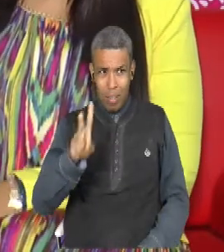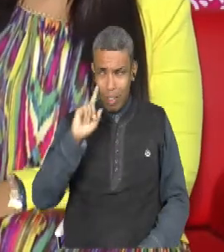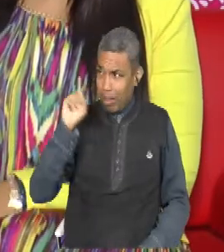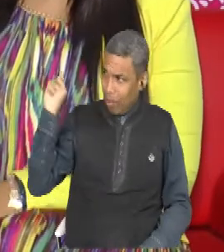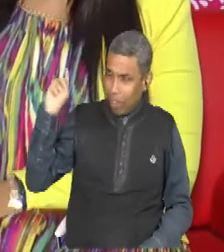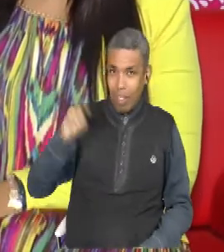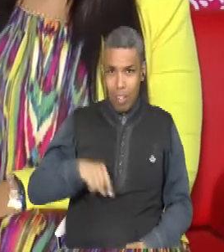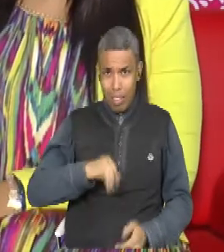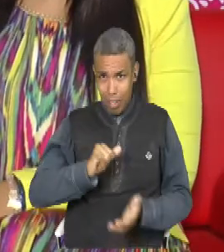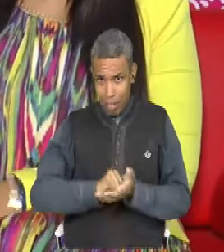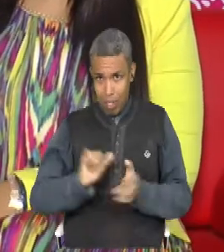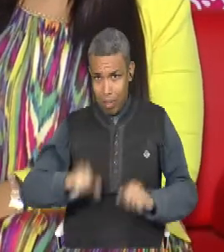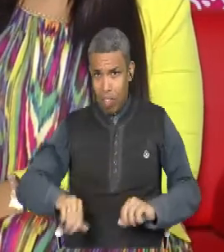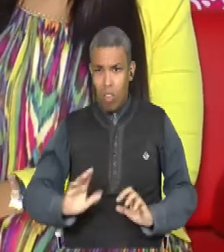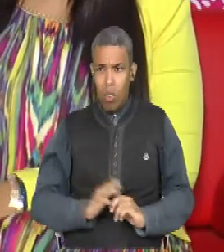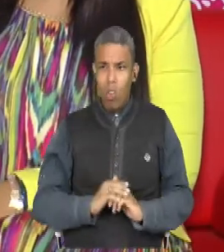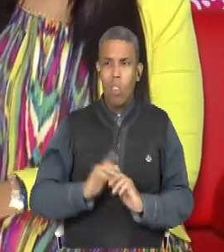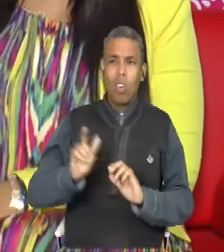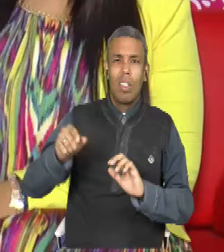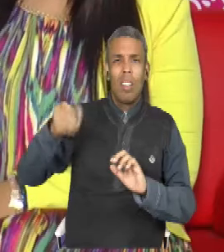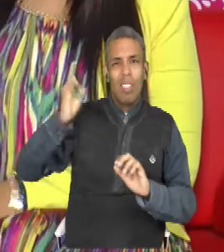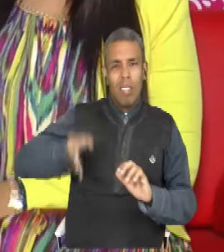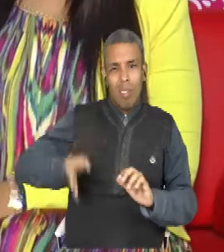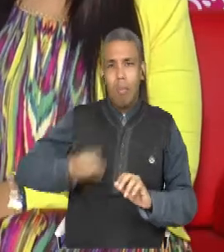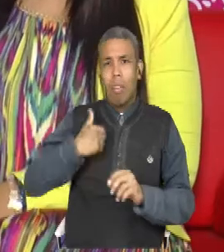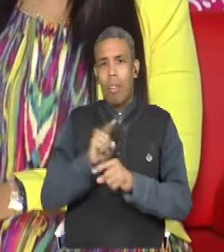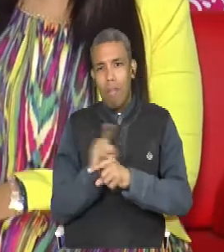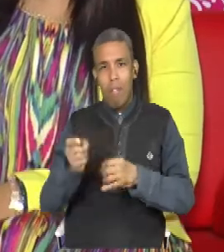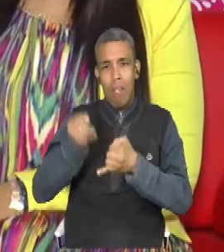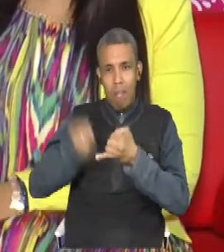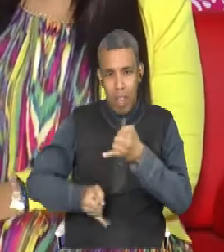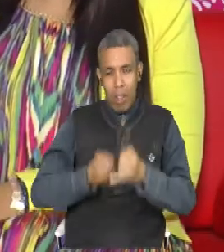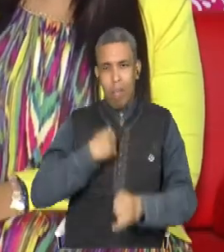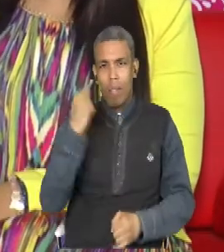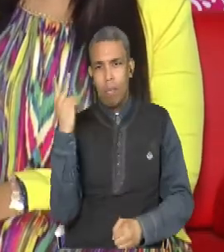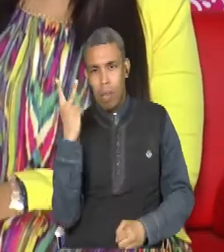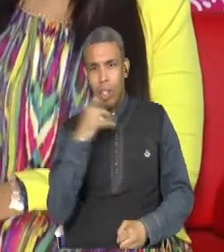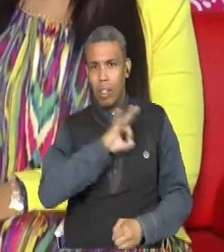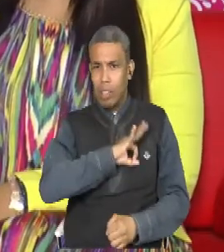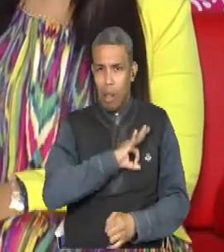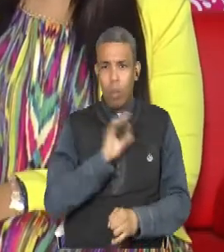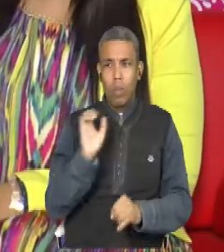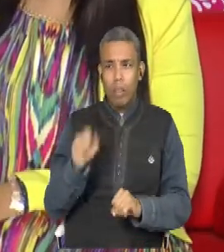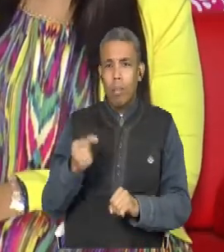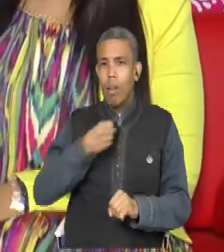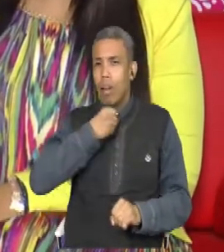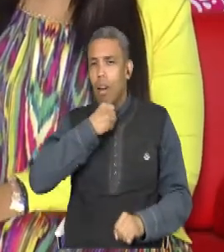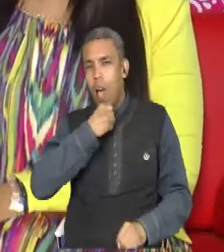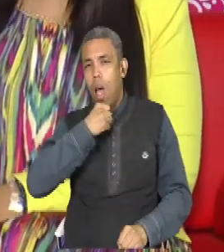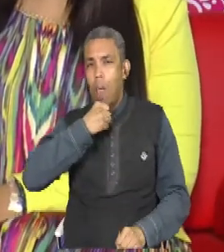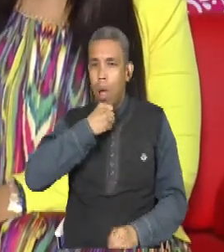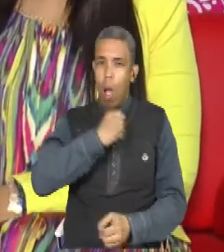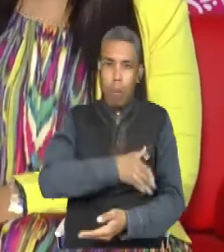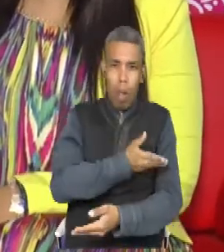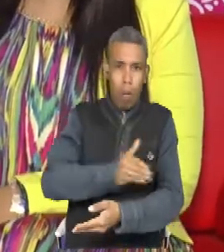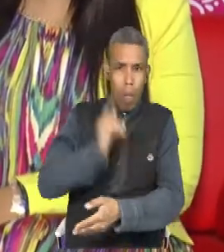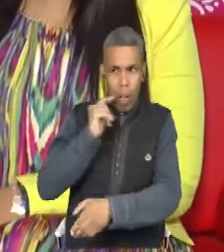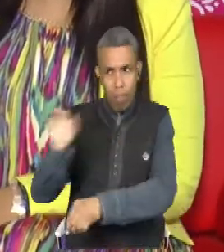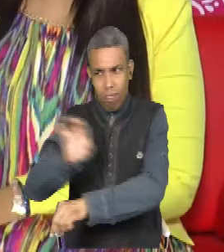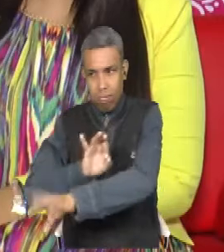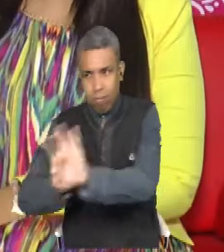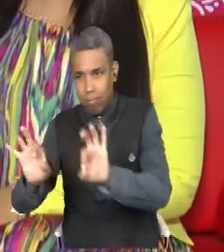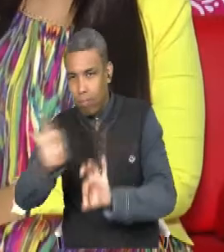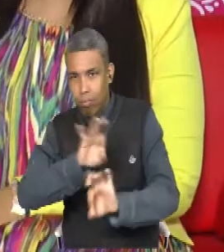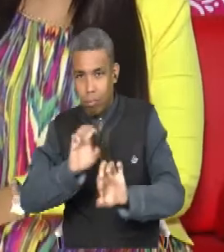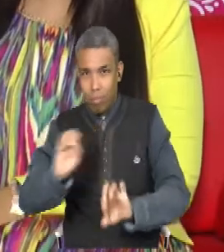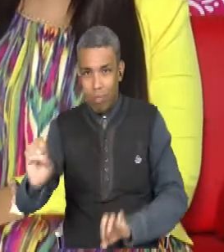tiene muy en cuenta a todos los artistas de Barranca Bermeja, fin de semana tras fin de semana, una presentación diferente para apoyar el talento local y la mejor